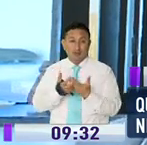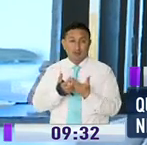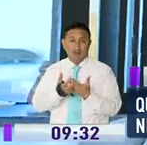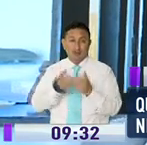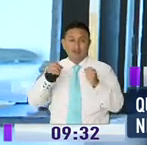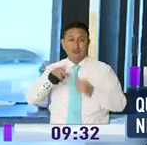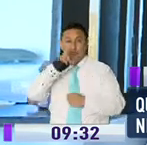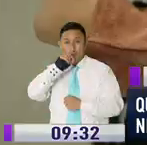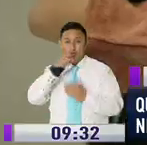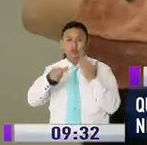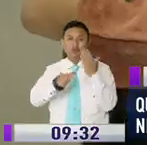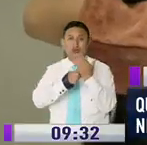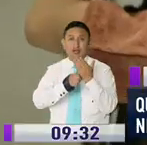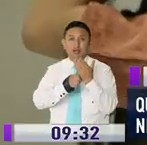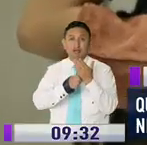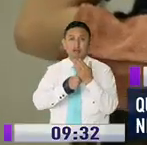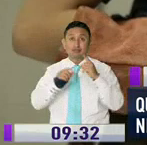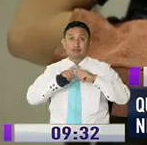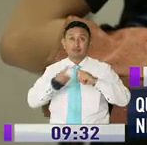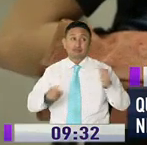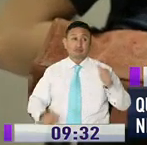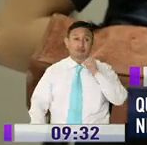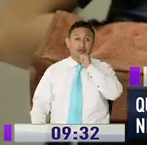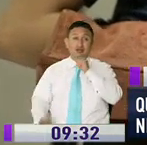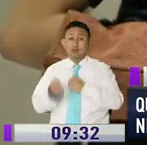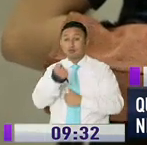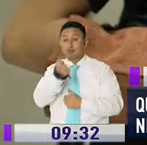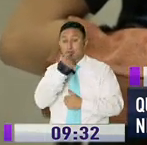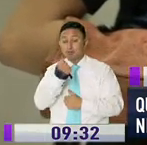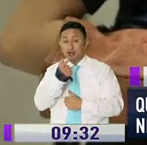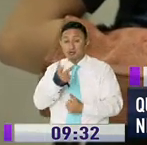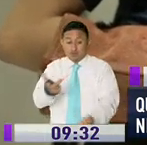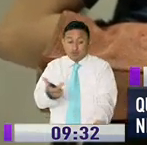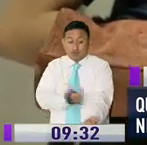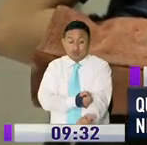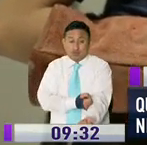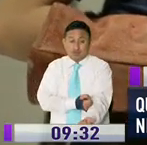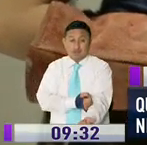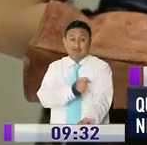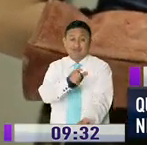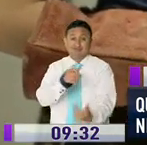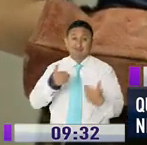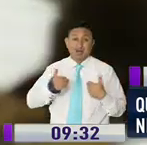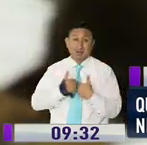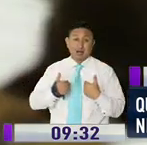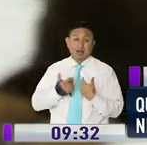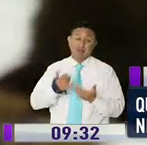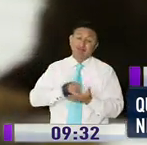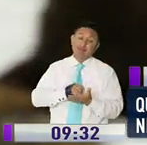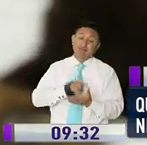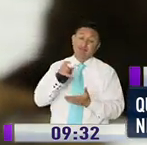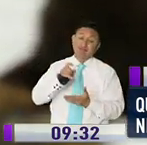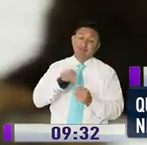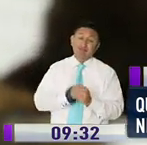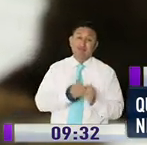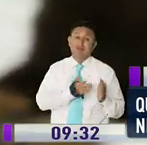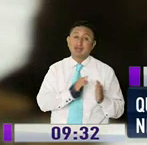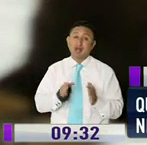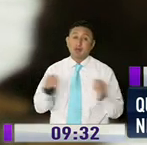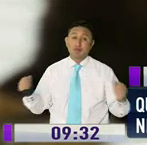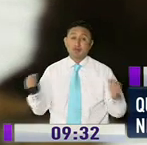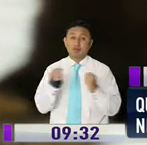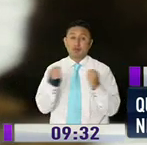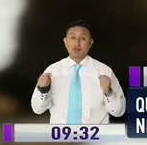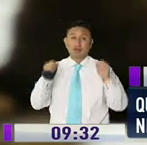recibido pollo, carne. Pero hace falta insumos y medicamentos para esos animalitos en situación de vulnerabilidad que deben recibir terapias físicas